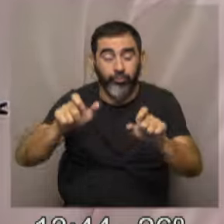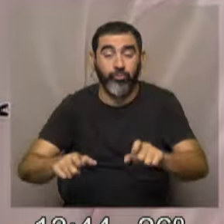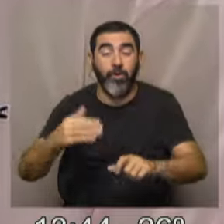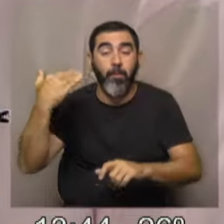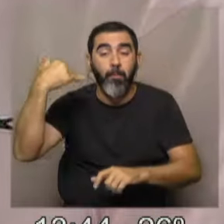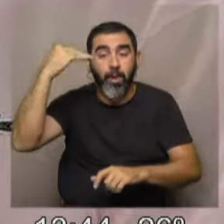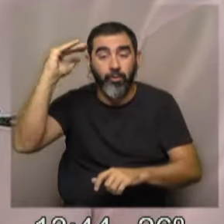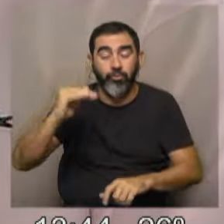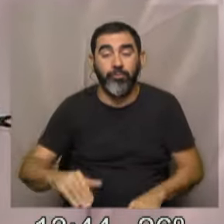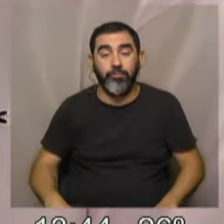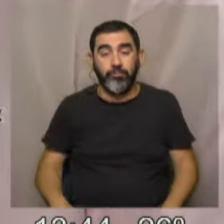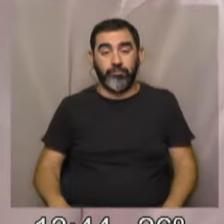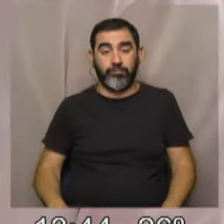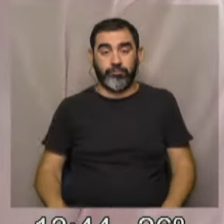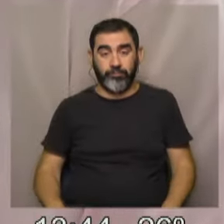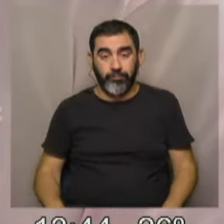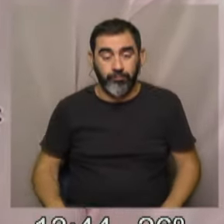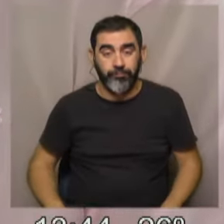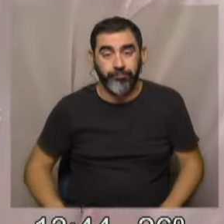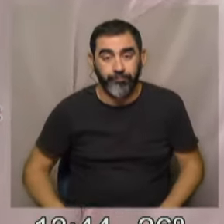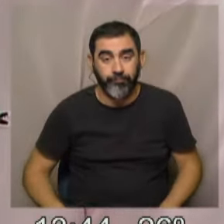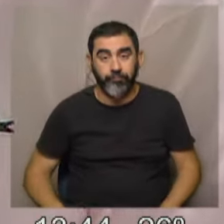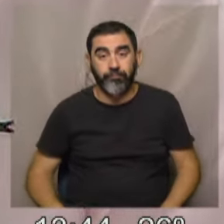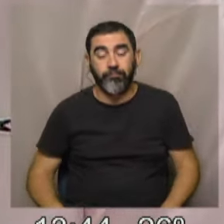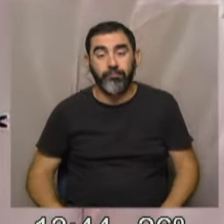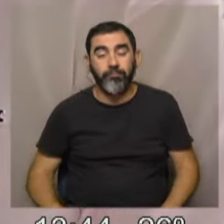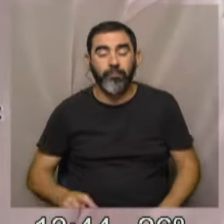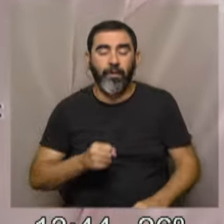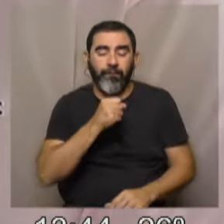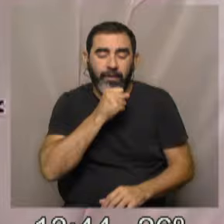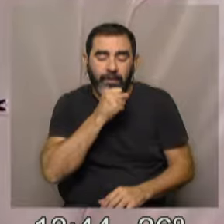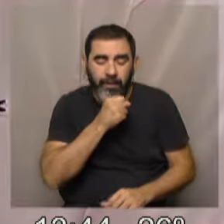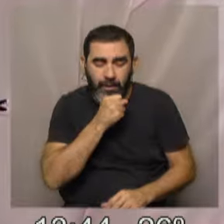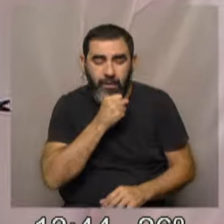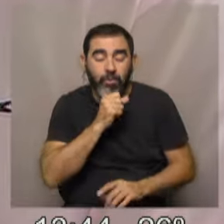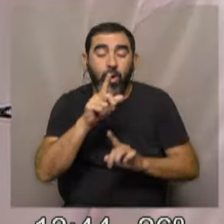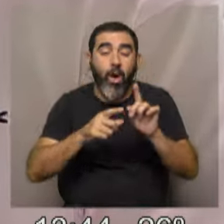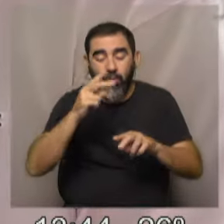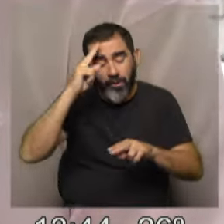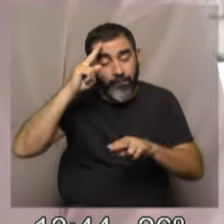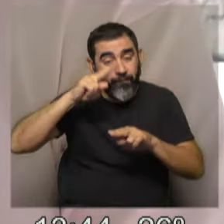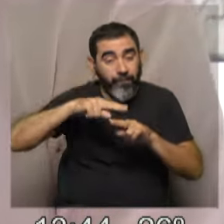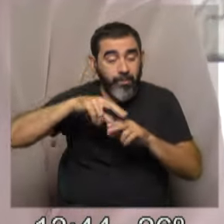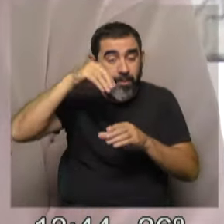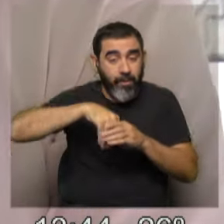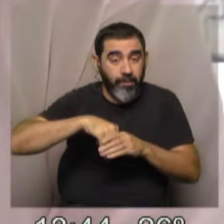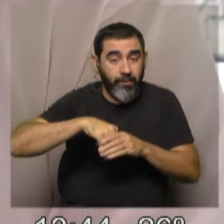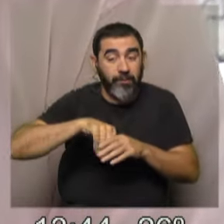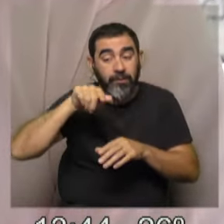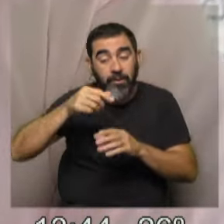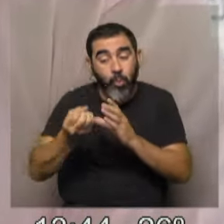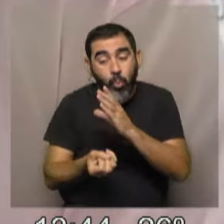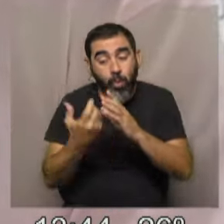población de personas que son mayores, añosas, con algunas patologías. Y bueno, esta